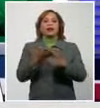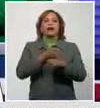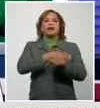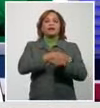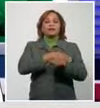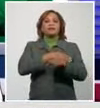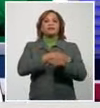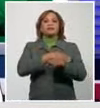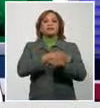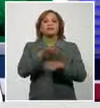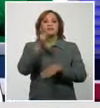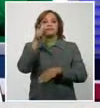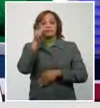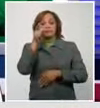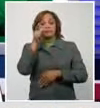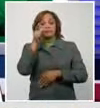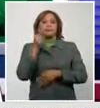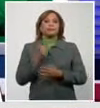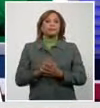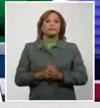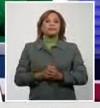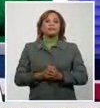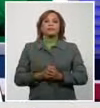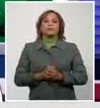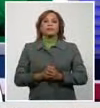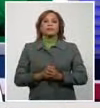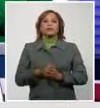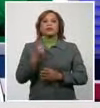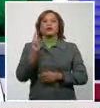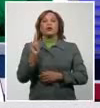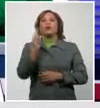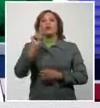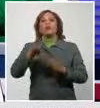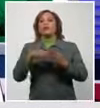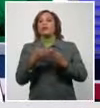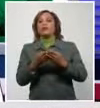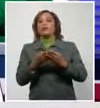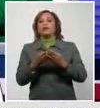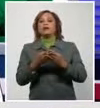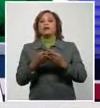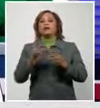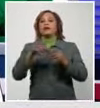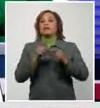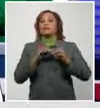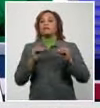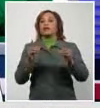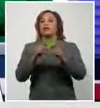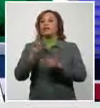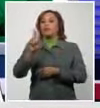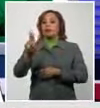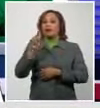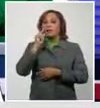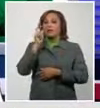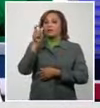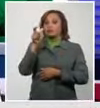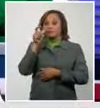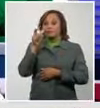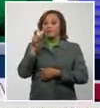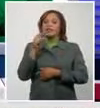ingreso hospitalario, 1 día en terapia intensiva y realmente se